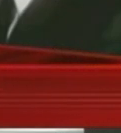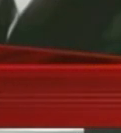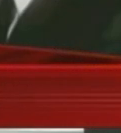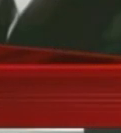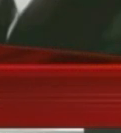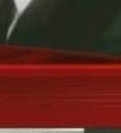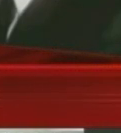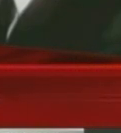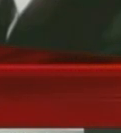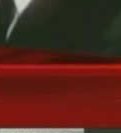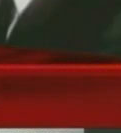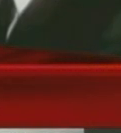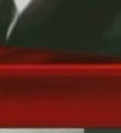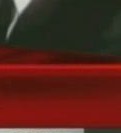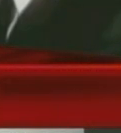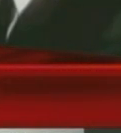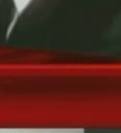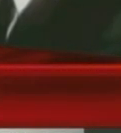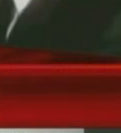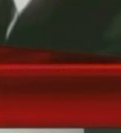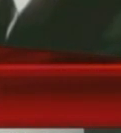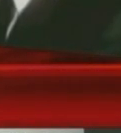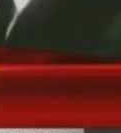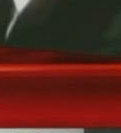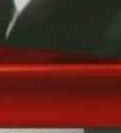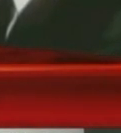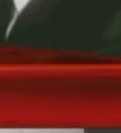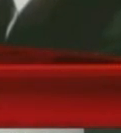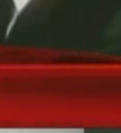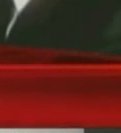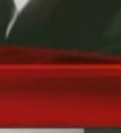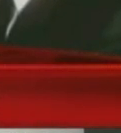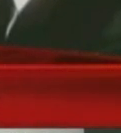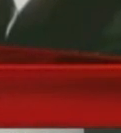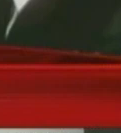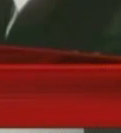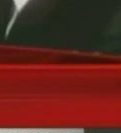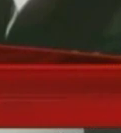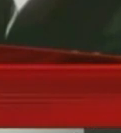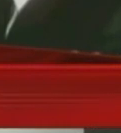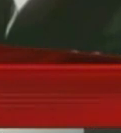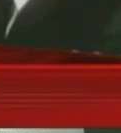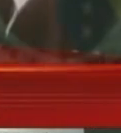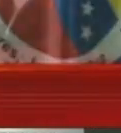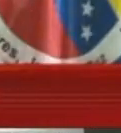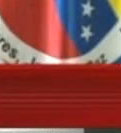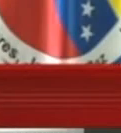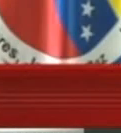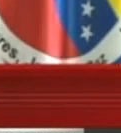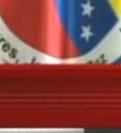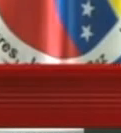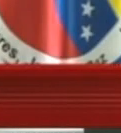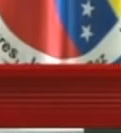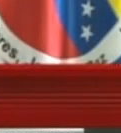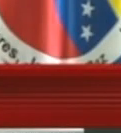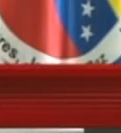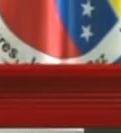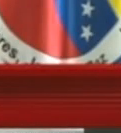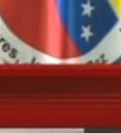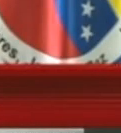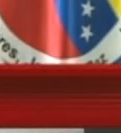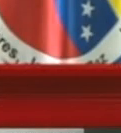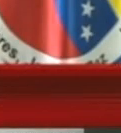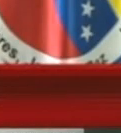señor Pérez Venta trabajaba en la alcaldía mayor y por alguna circunstancia de hacer el trabajo de campo ha